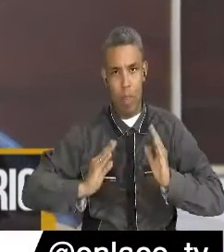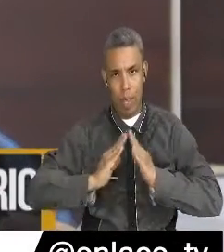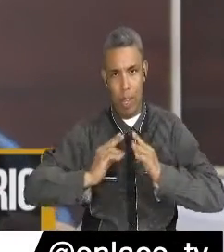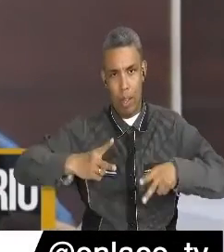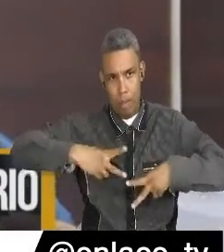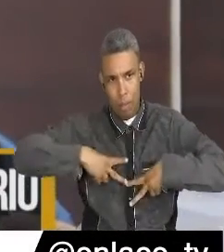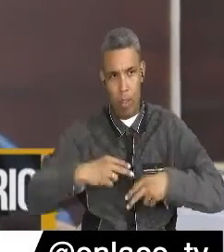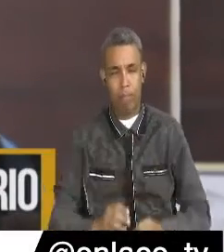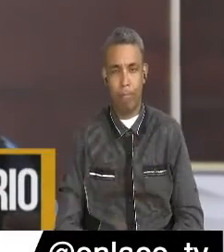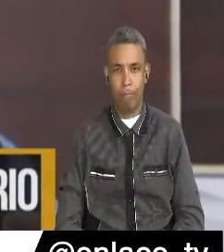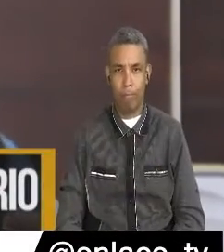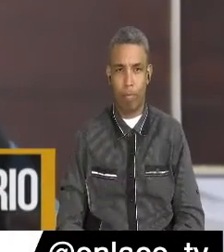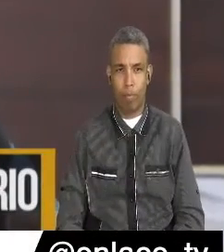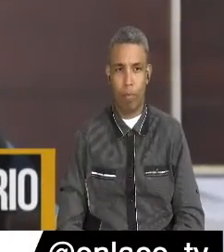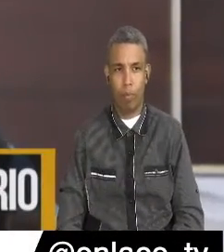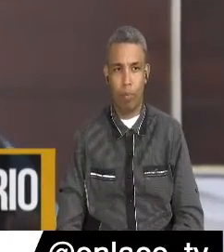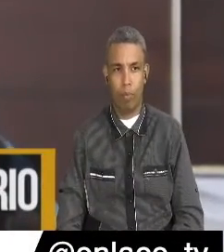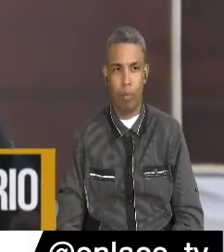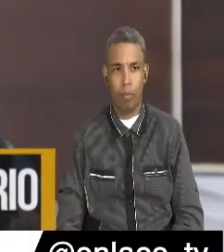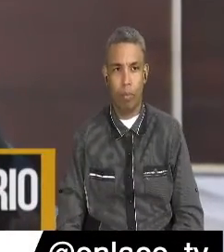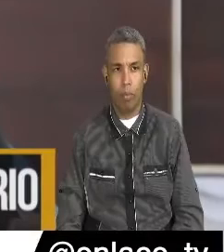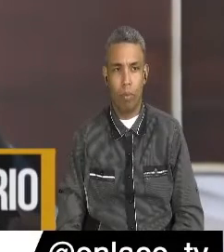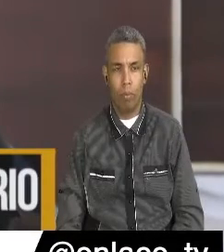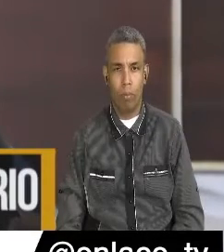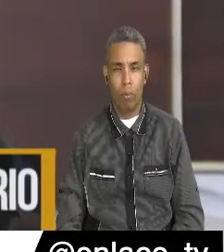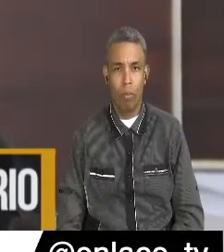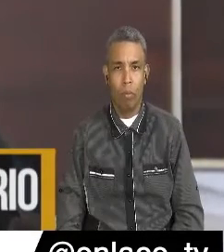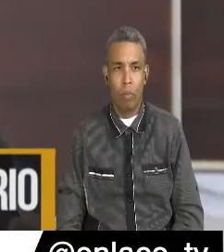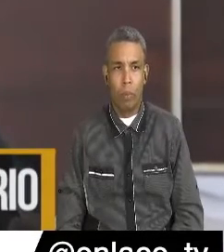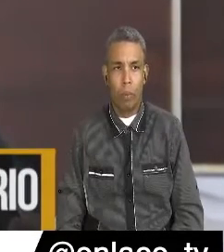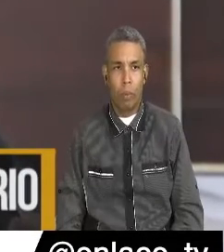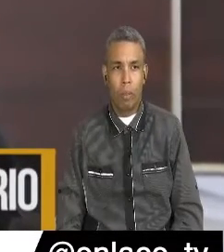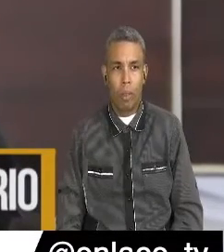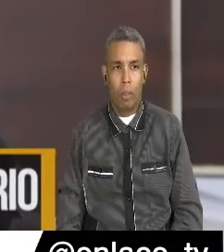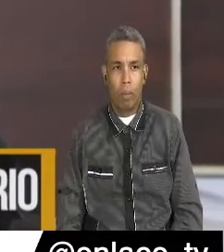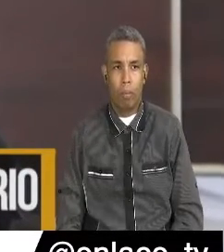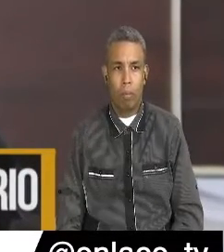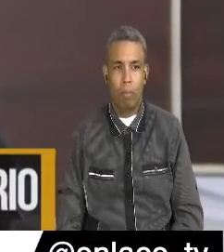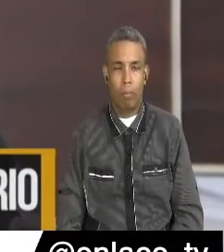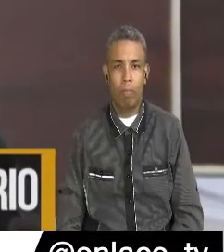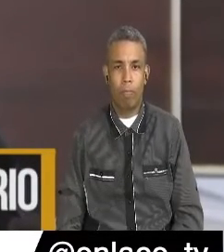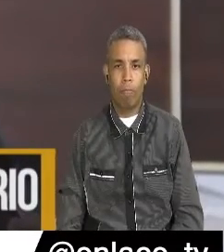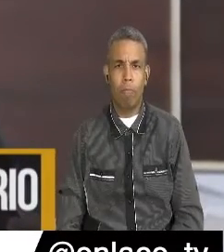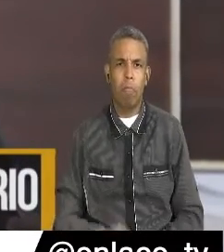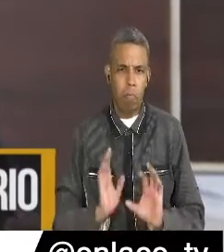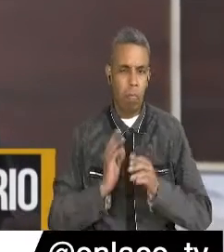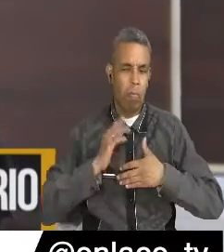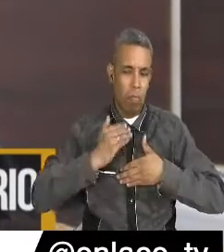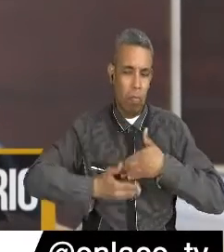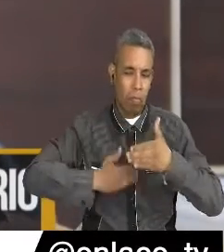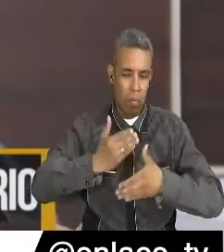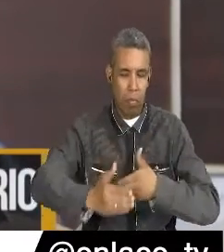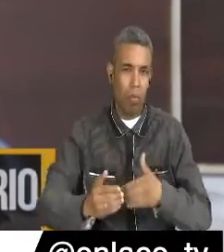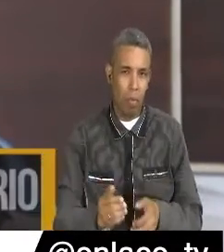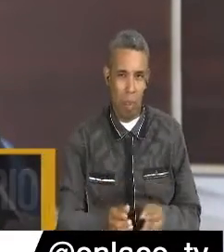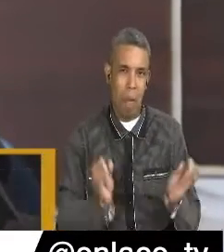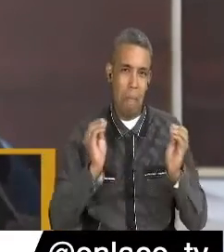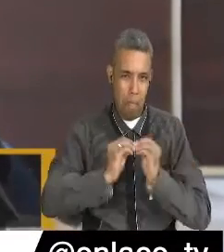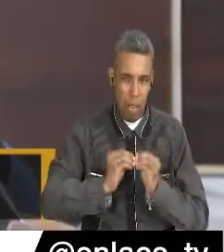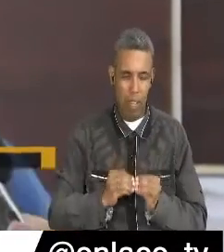esa unidad básica de vivienda. Y eso es un proyecto que cada vez estamos más cerca y gracias por esa